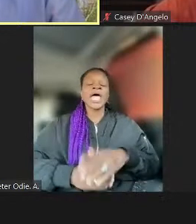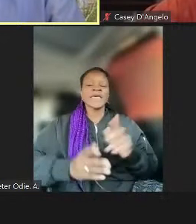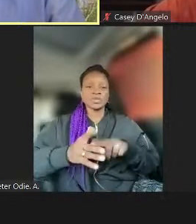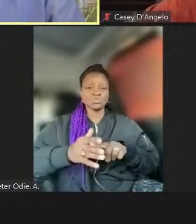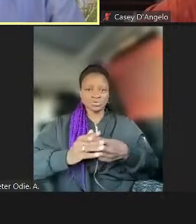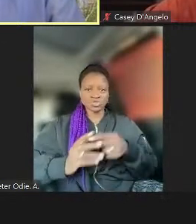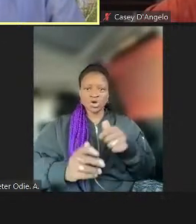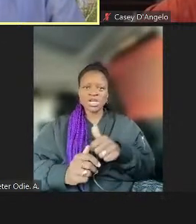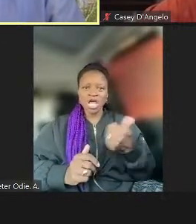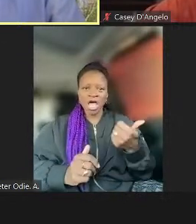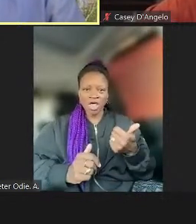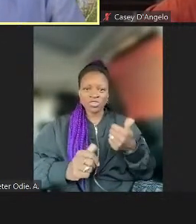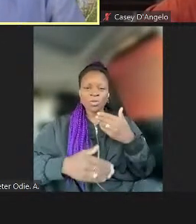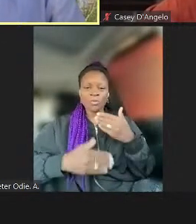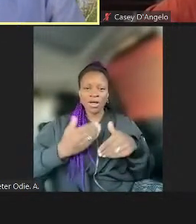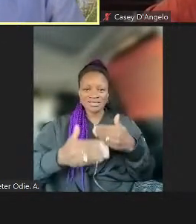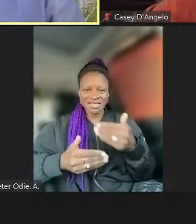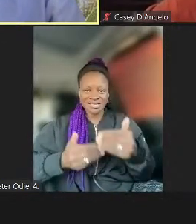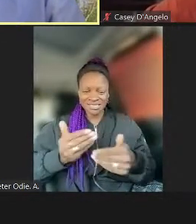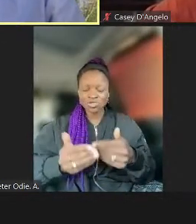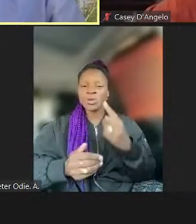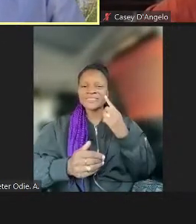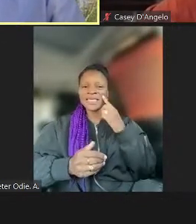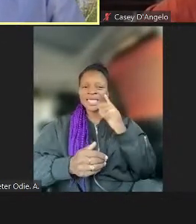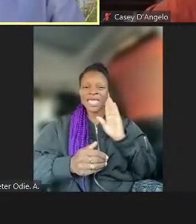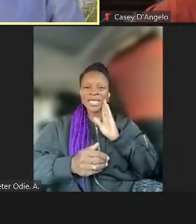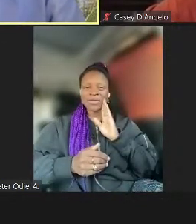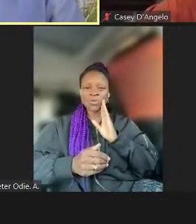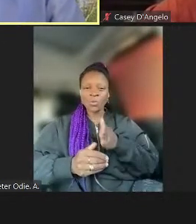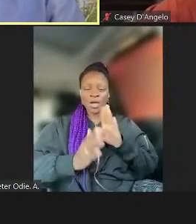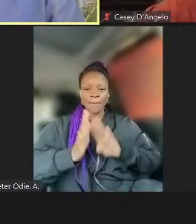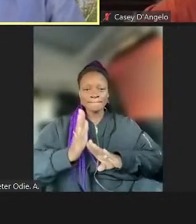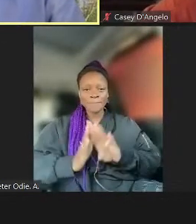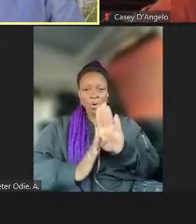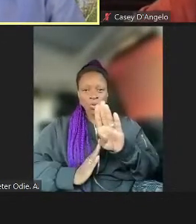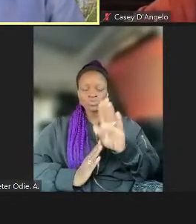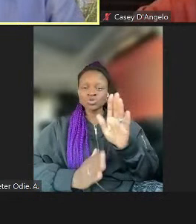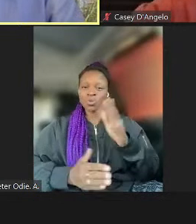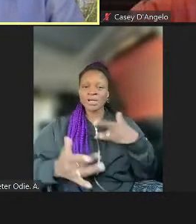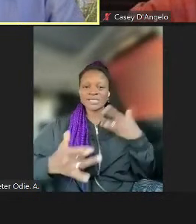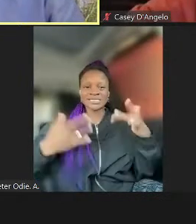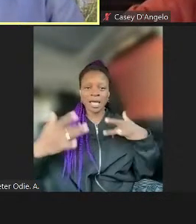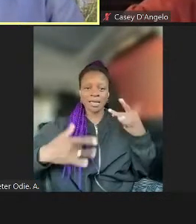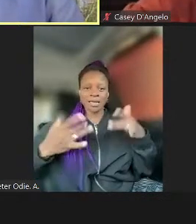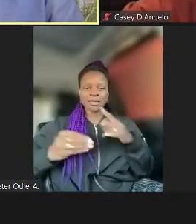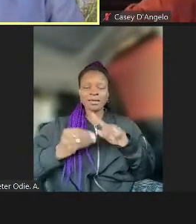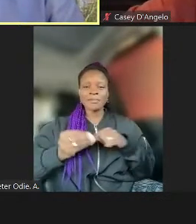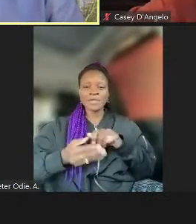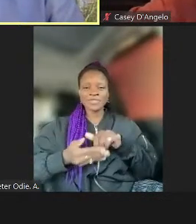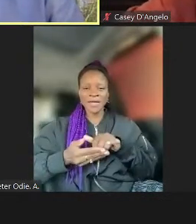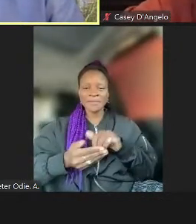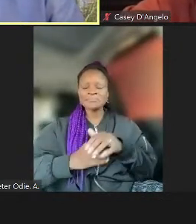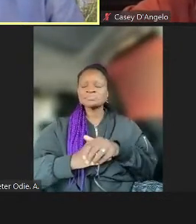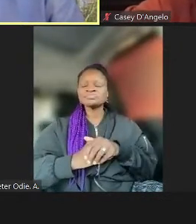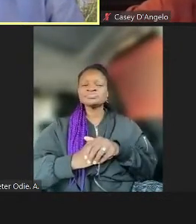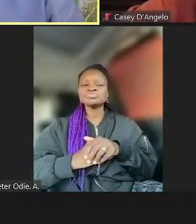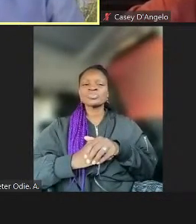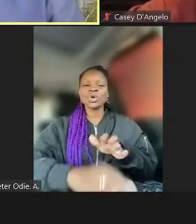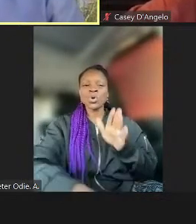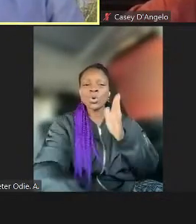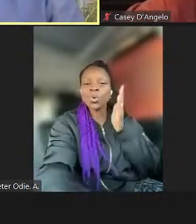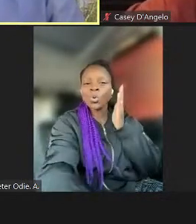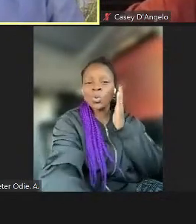Y la segunda vacuna de pediatras va a empezar esta semana. So, eso debería subir bastante y también